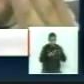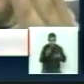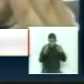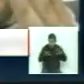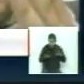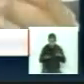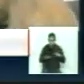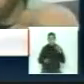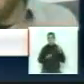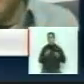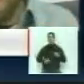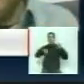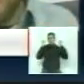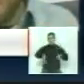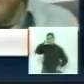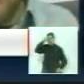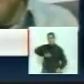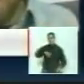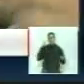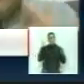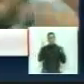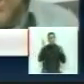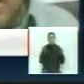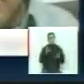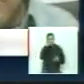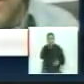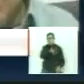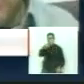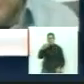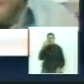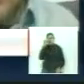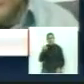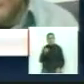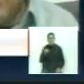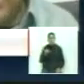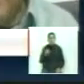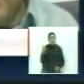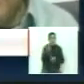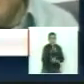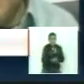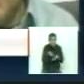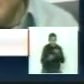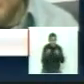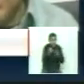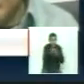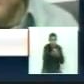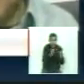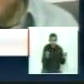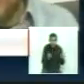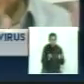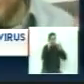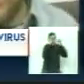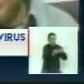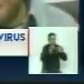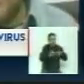tiene la capacidad de decirle, ¿usted por qué sale? Pero no, si no se le ha dado nada, y si quiere que estas personas